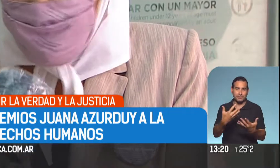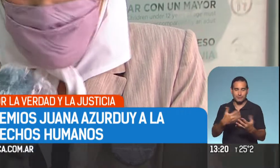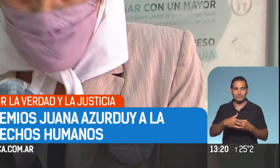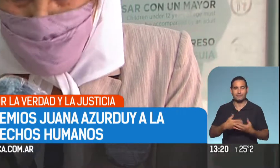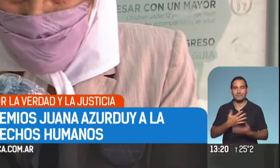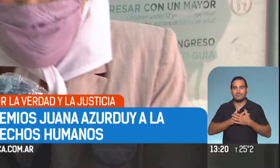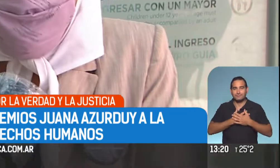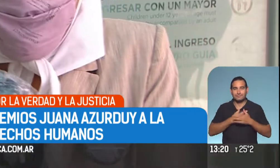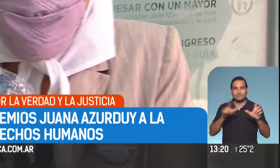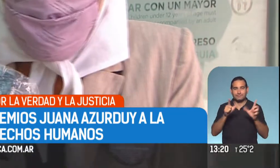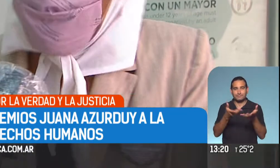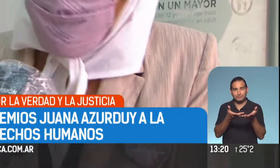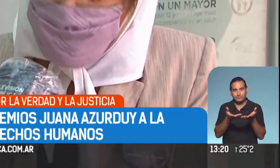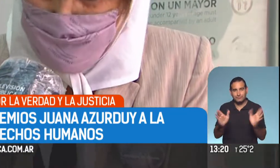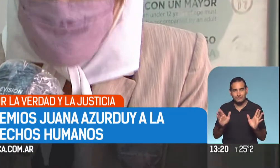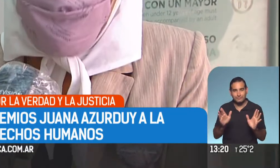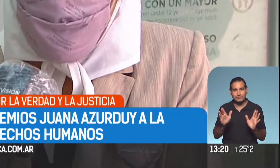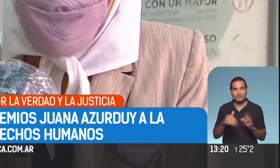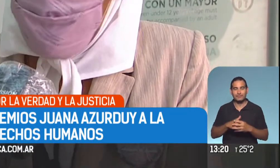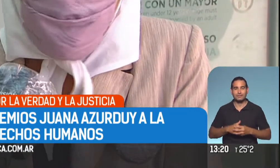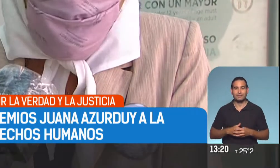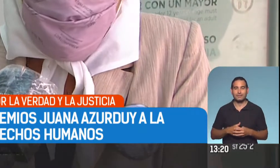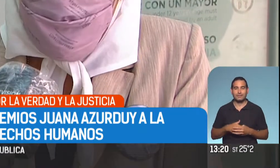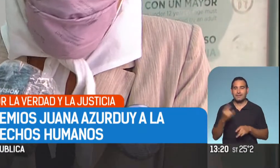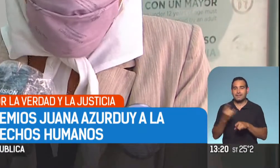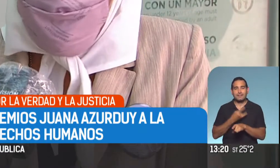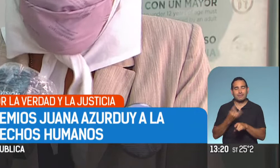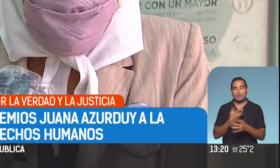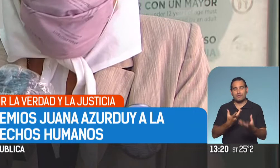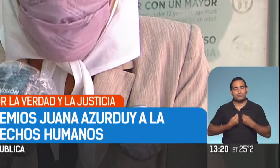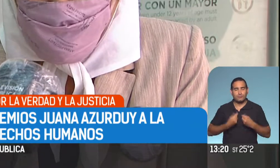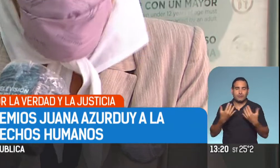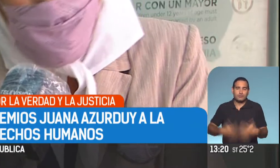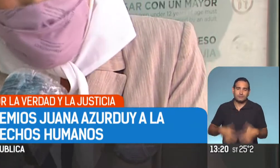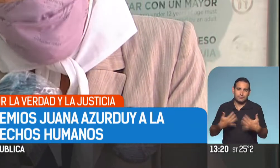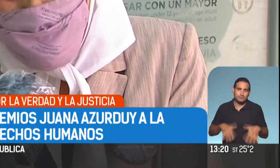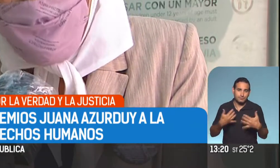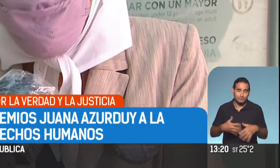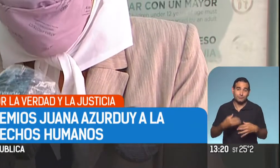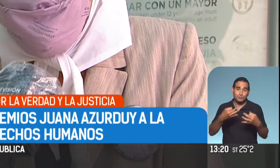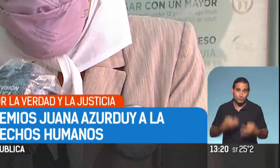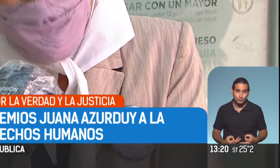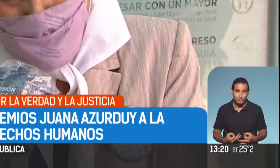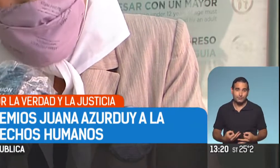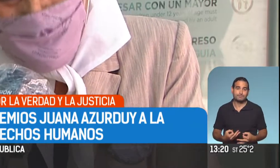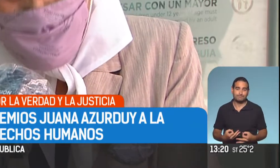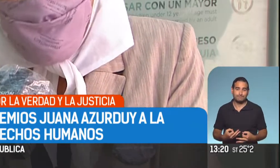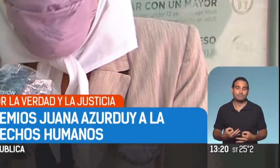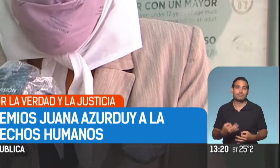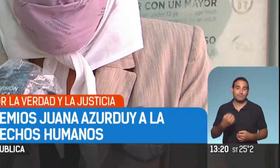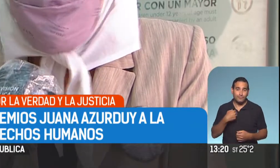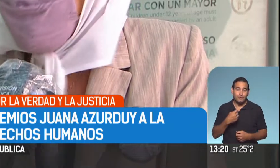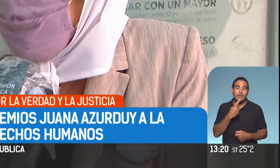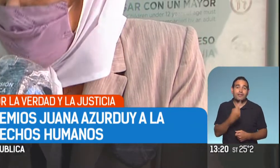querida TV Pública, que como siempre nos ha dado una mano maravillosa. Justamente estoy